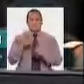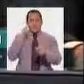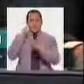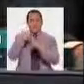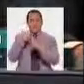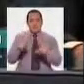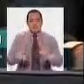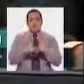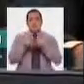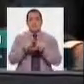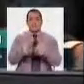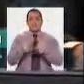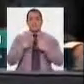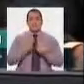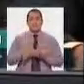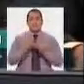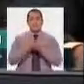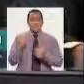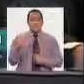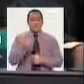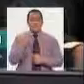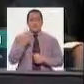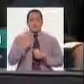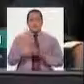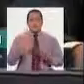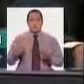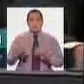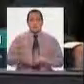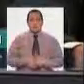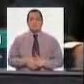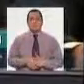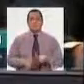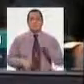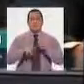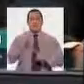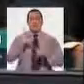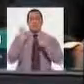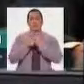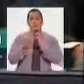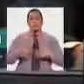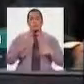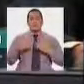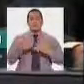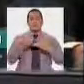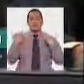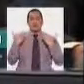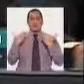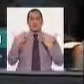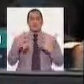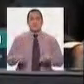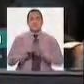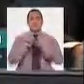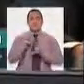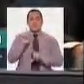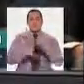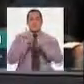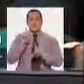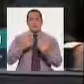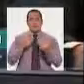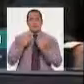directos que pueden tener hechos de esta naturaleza, de a quienes se puedan afectar y que de alguna